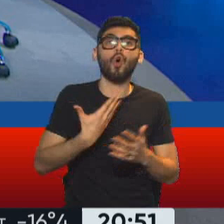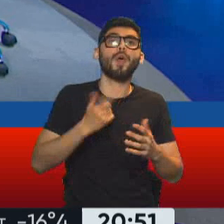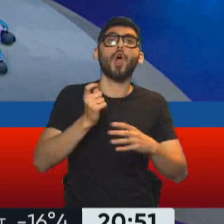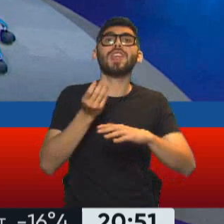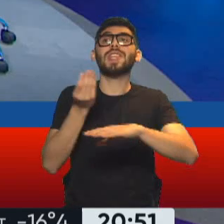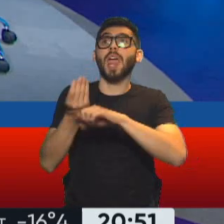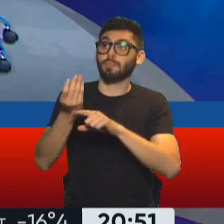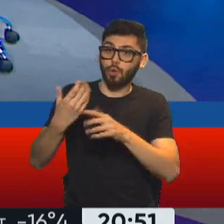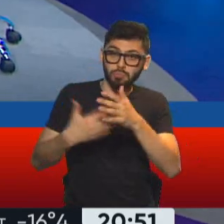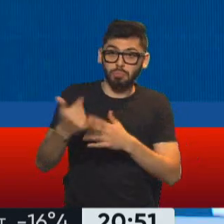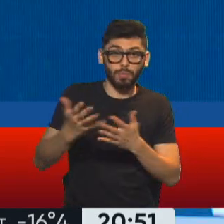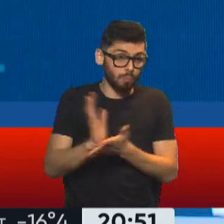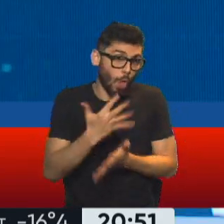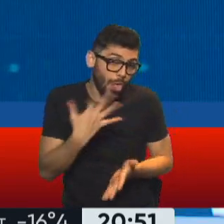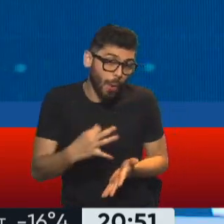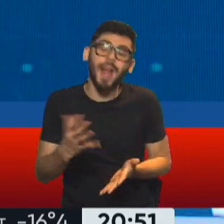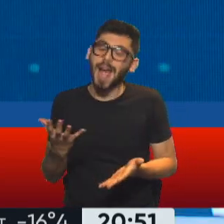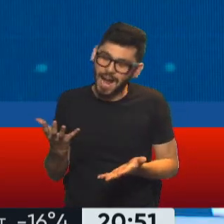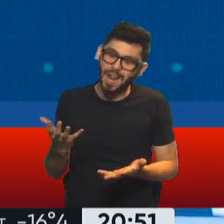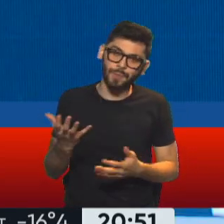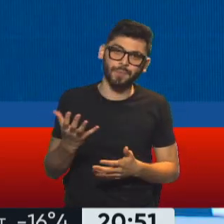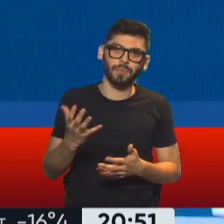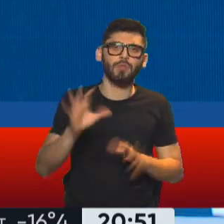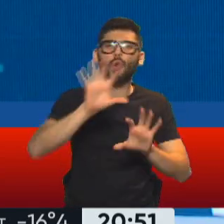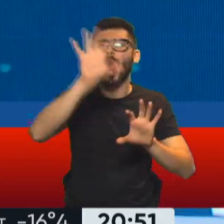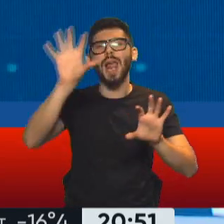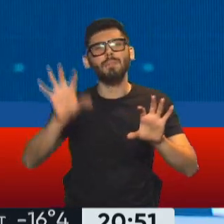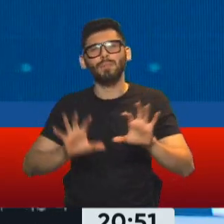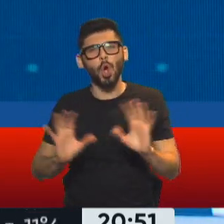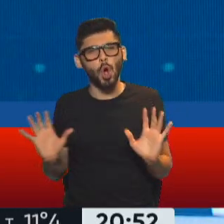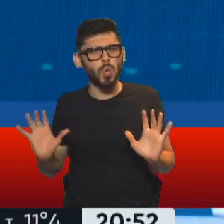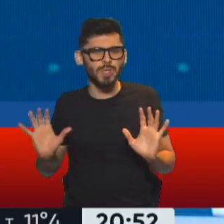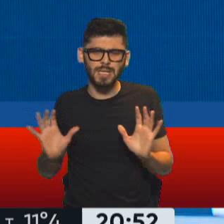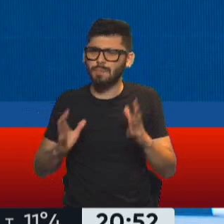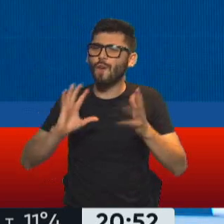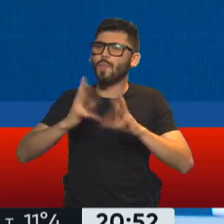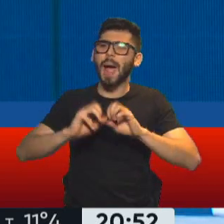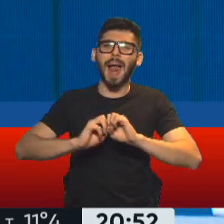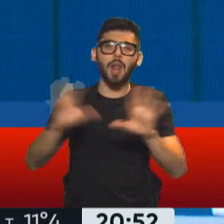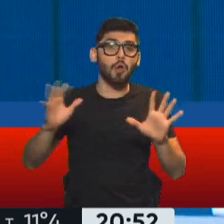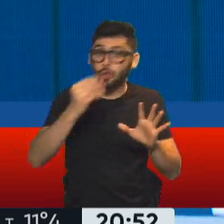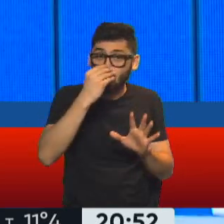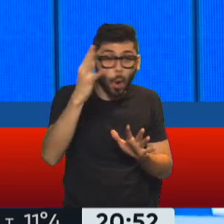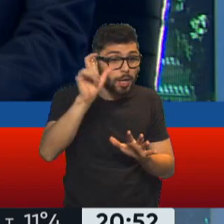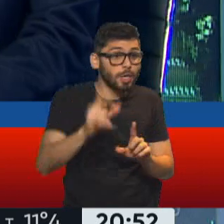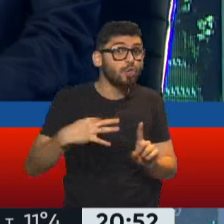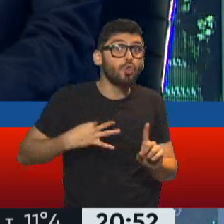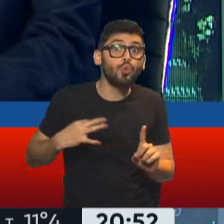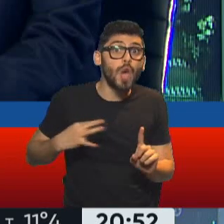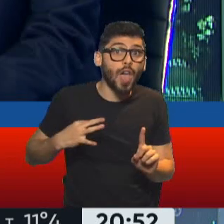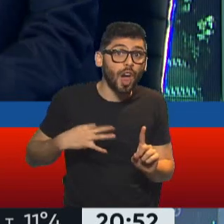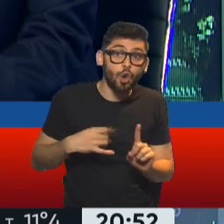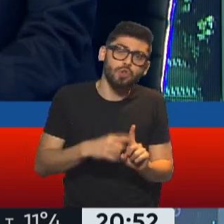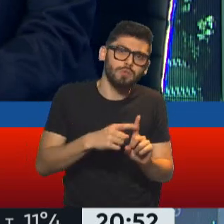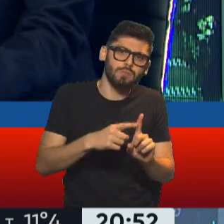lugar. Como tiene que ser, como debería ser siempre. En todas las provincias, de manera transparente, con un mapa de inversiones donde cualquier ciudadano puede ver de manera online dónde están